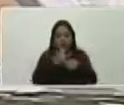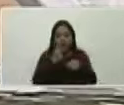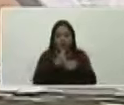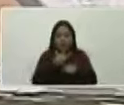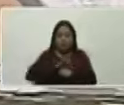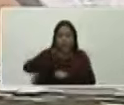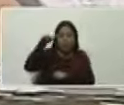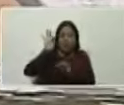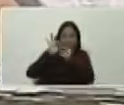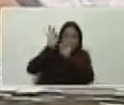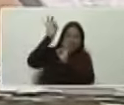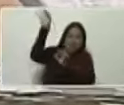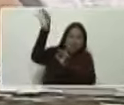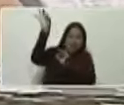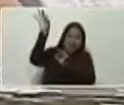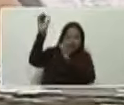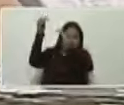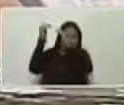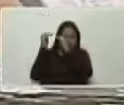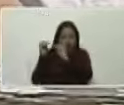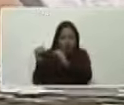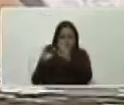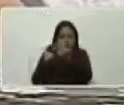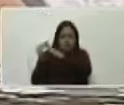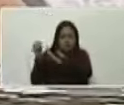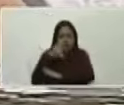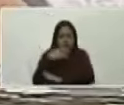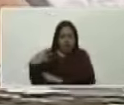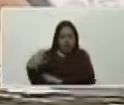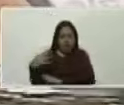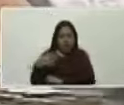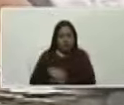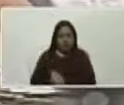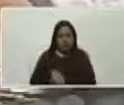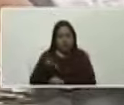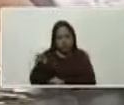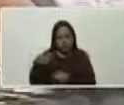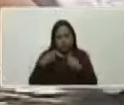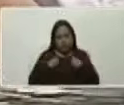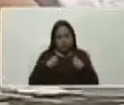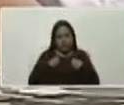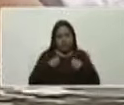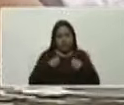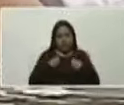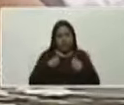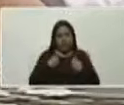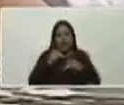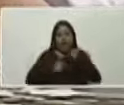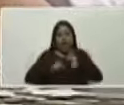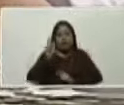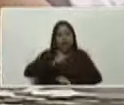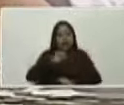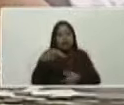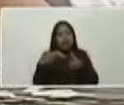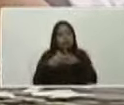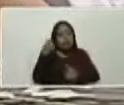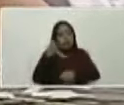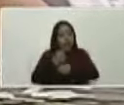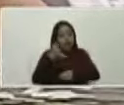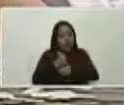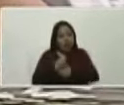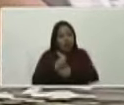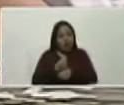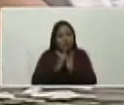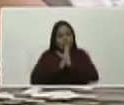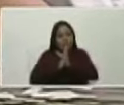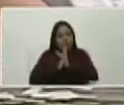arriba hasta el Barrio Blanco, donde yo estuve. Y hay que necesitamos un grupo de tareas. Consígase a